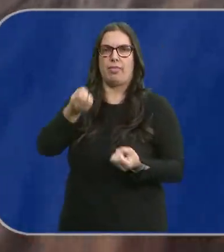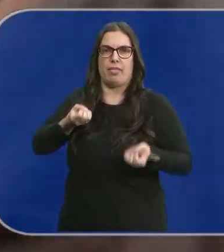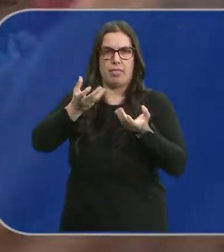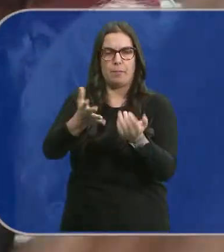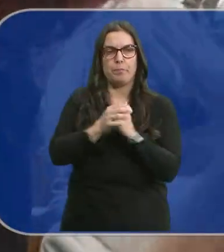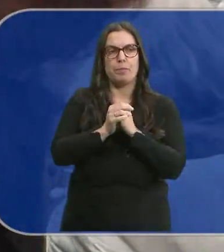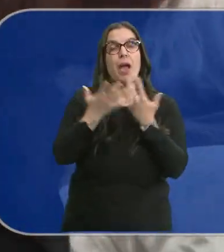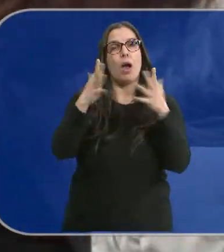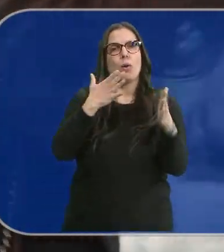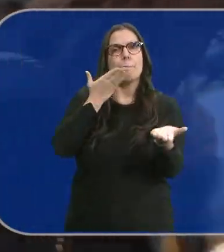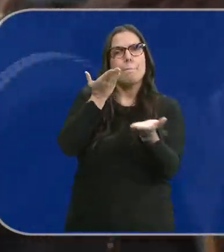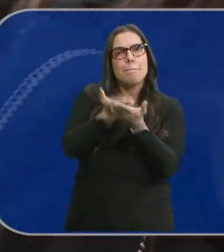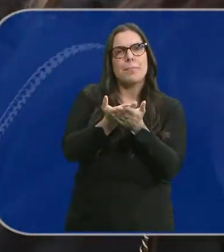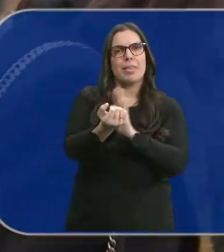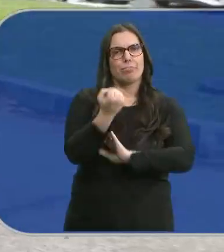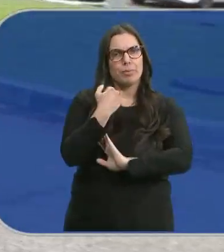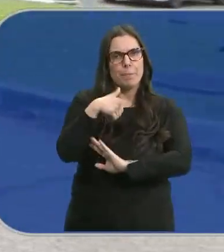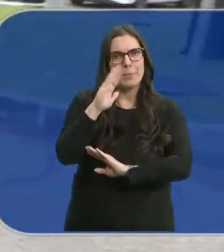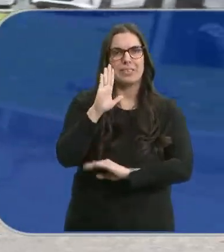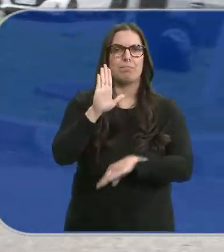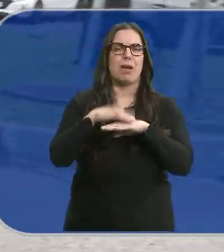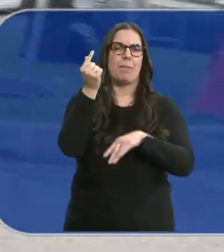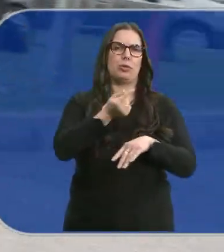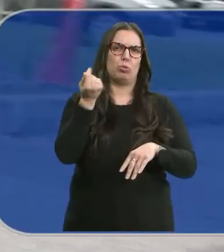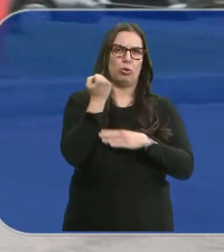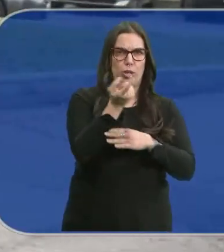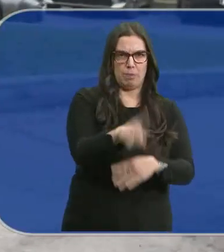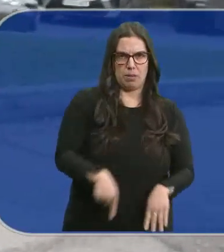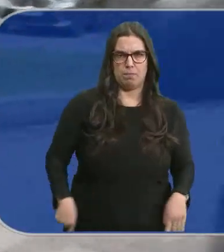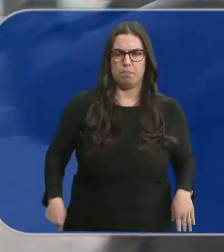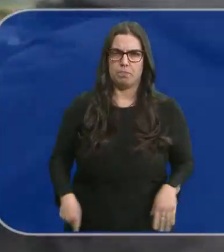pide más para respaldar los presupuestos.